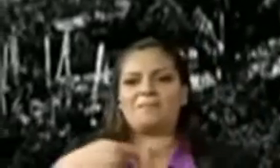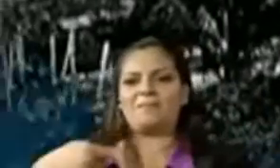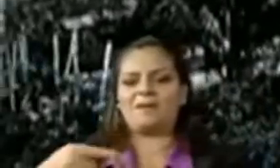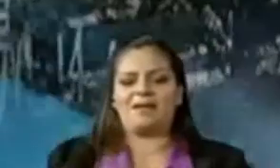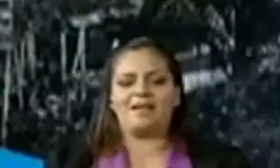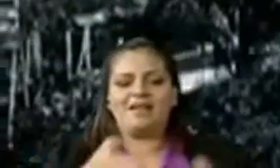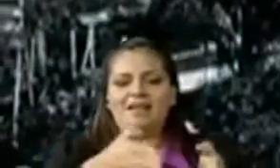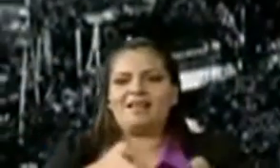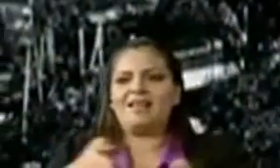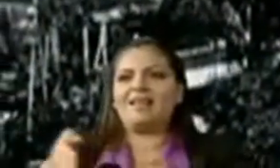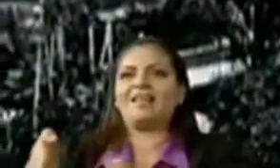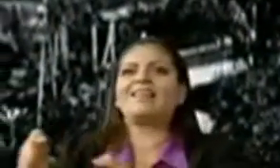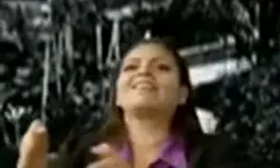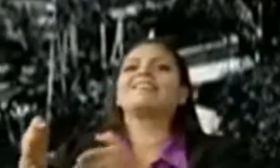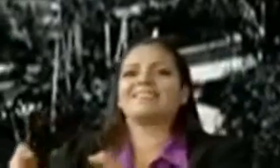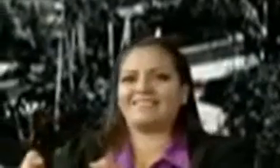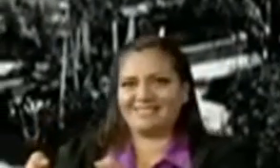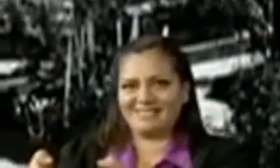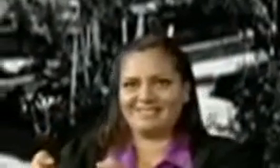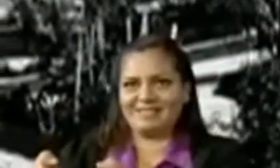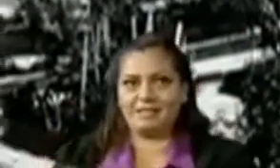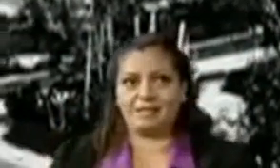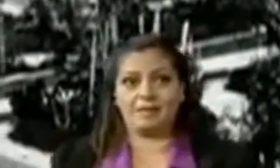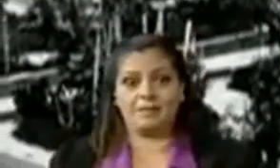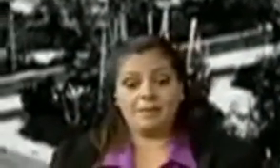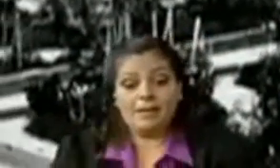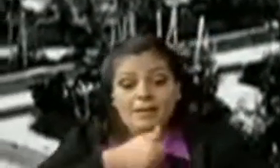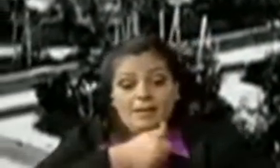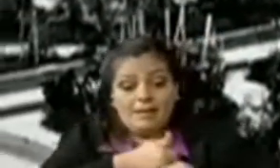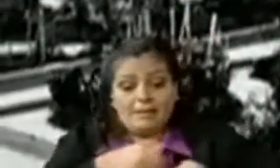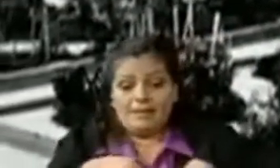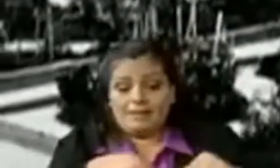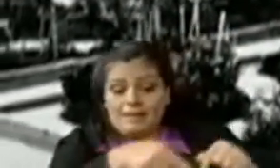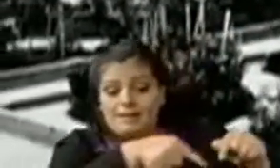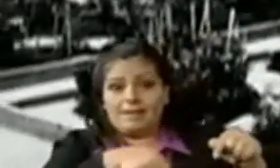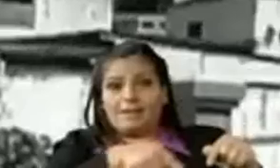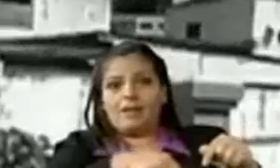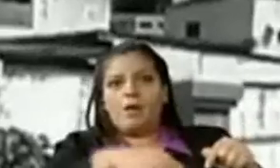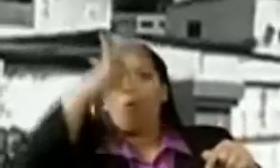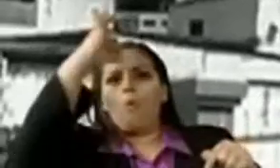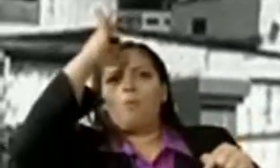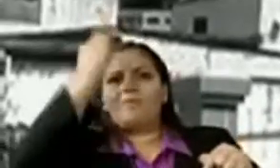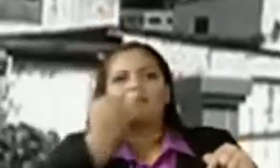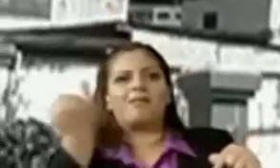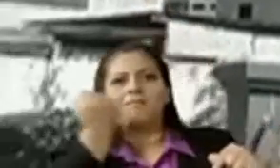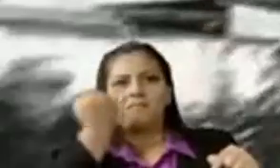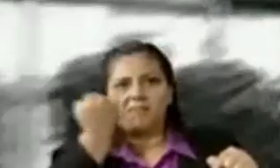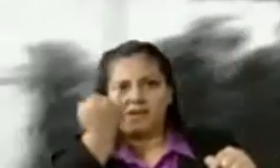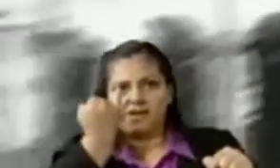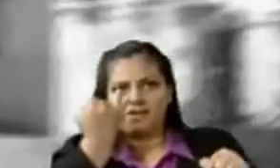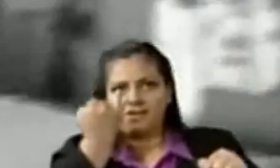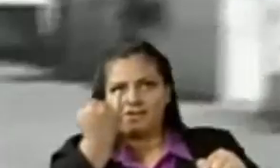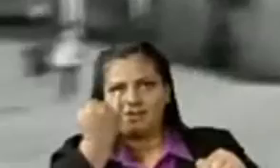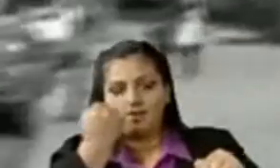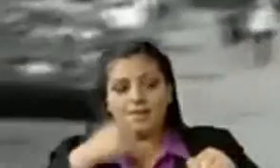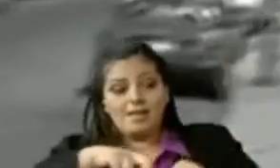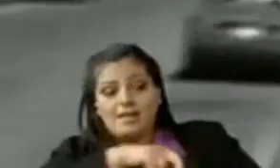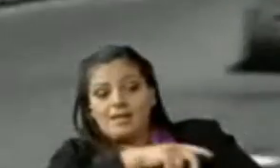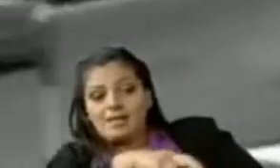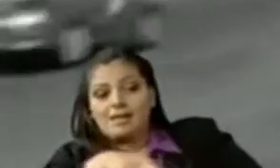que se llamó en su momento el Hospital General. Tiene también Solca, si subimos hasta